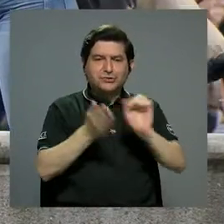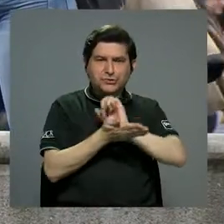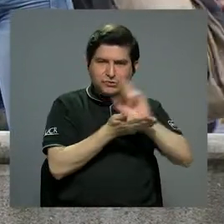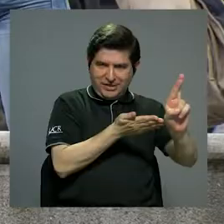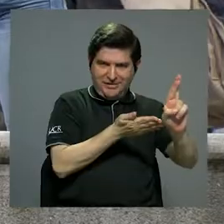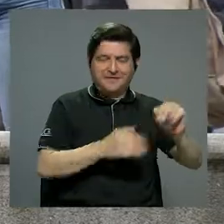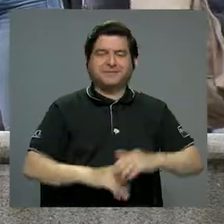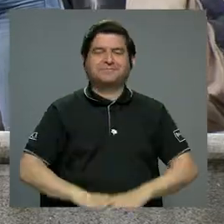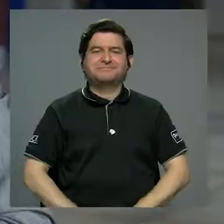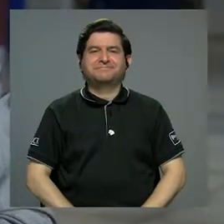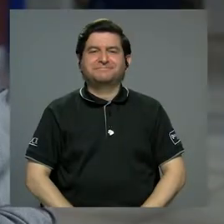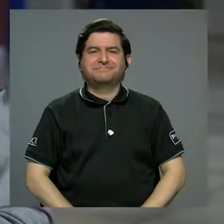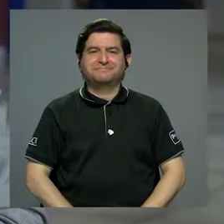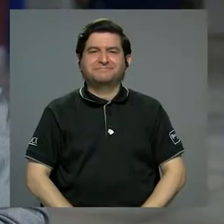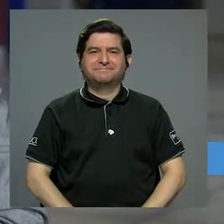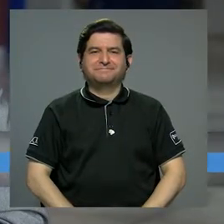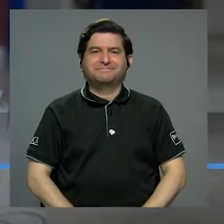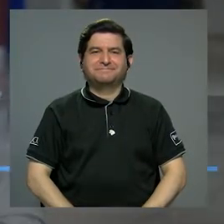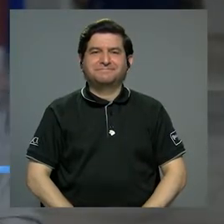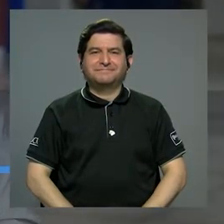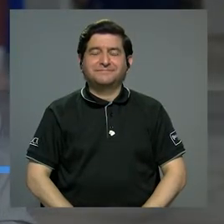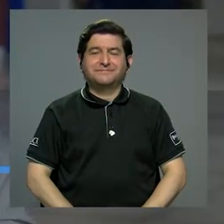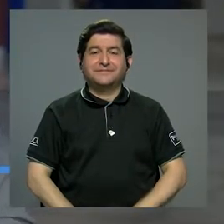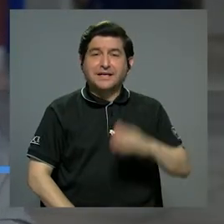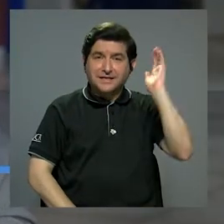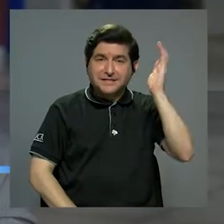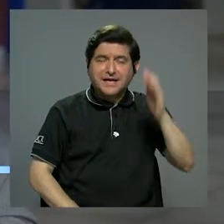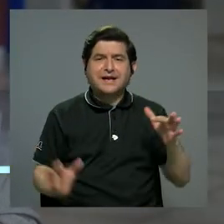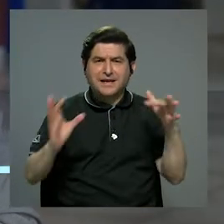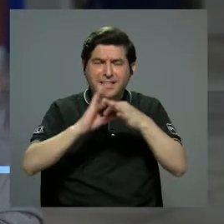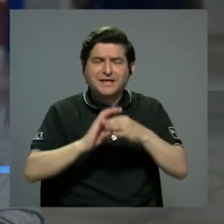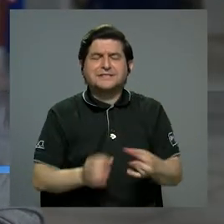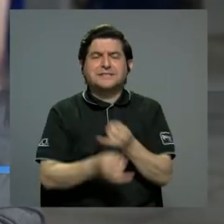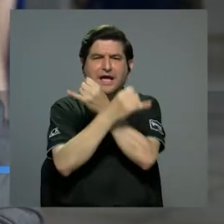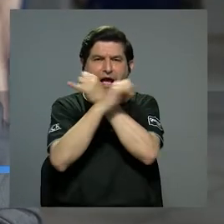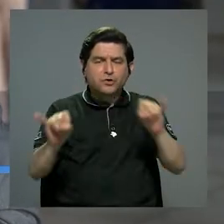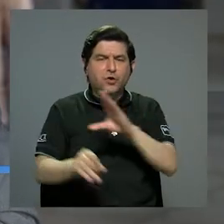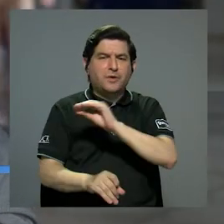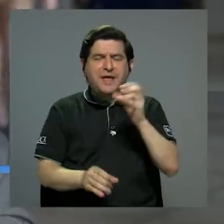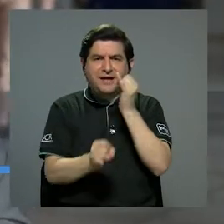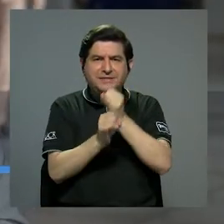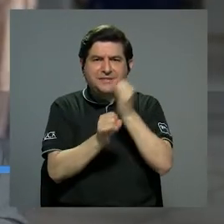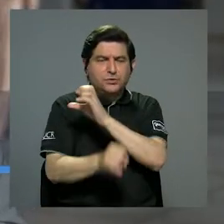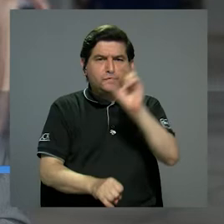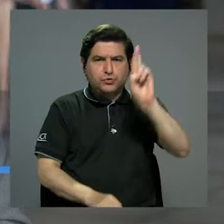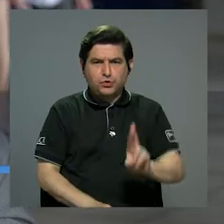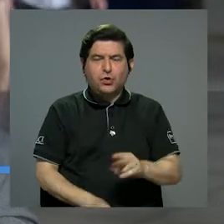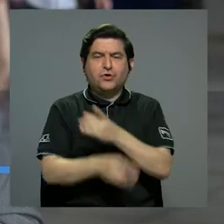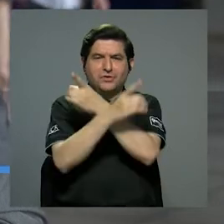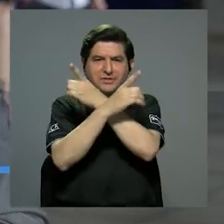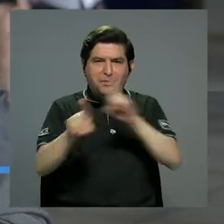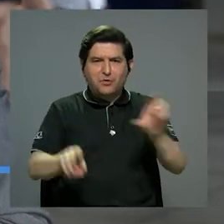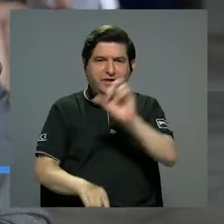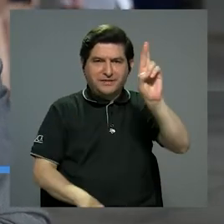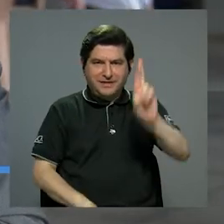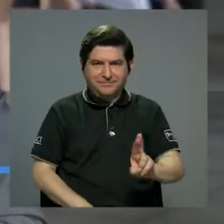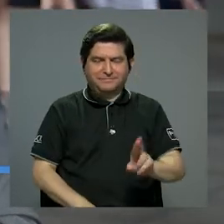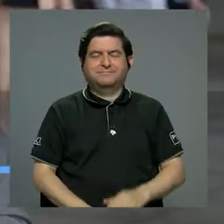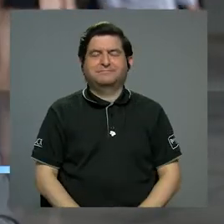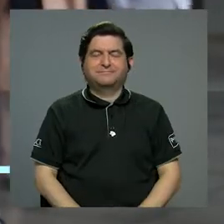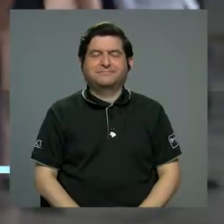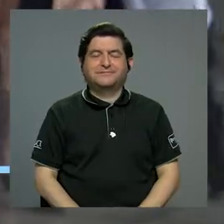sede. Este ciclo tiene que ver con autonomía e institucionalidad costarricense, democrática costarricense, y el